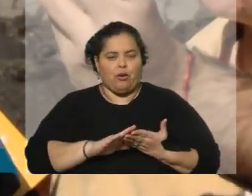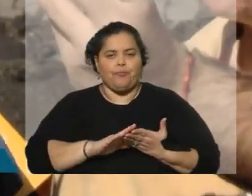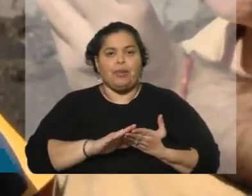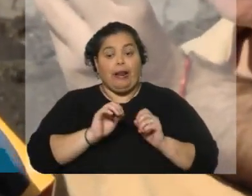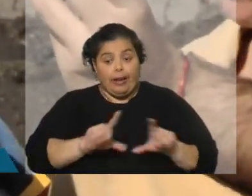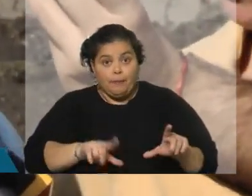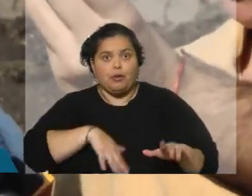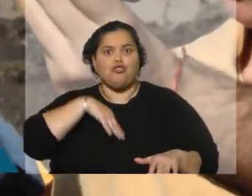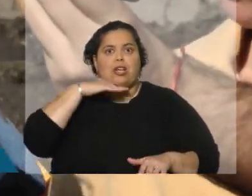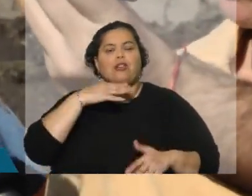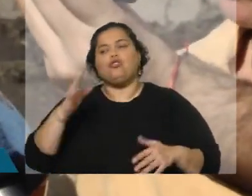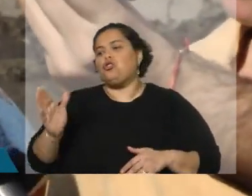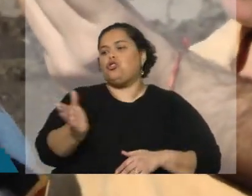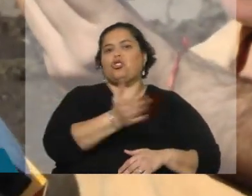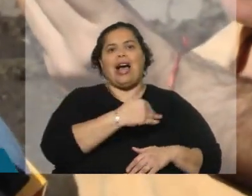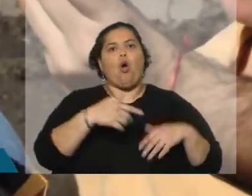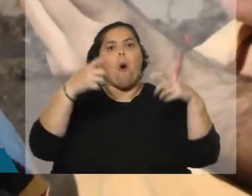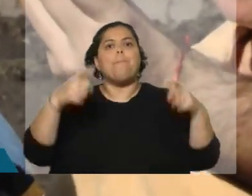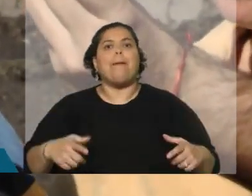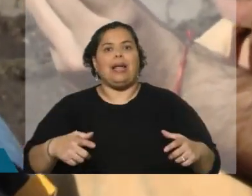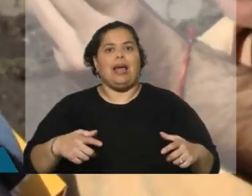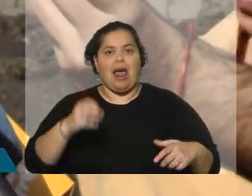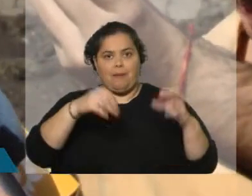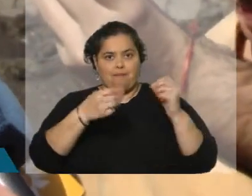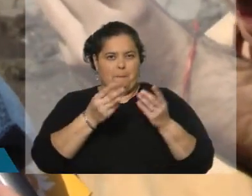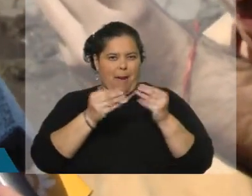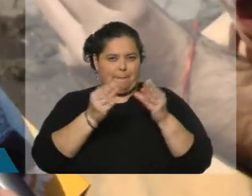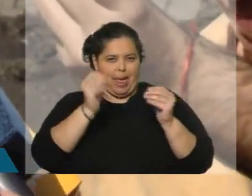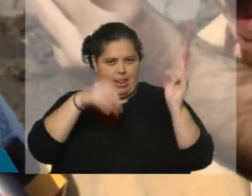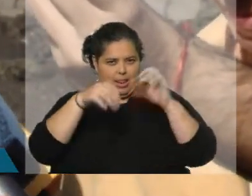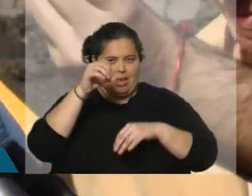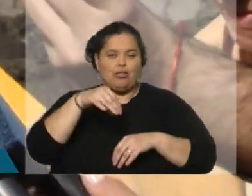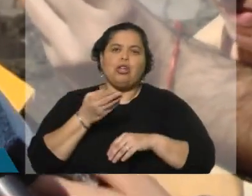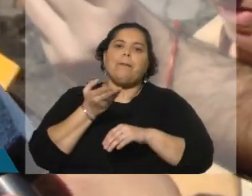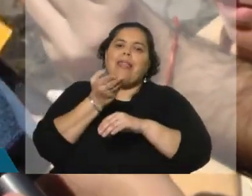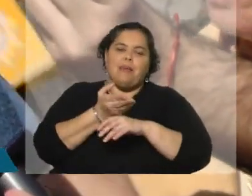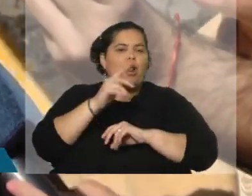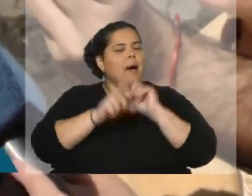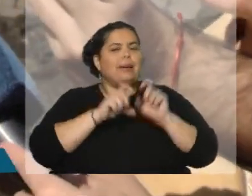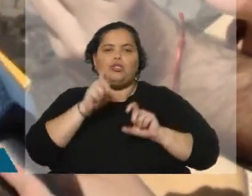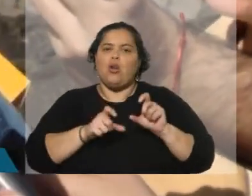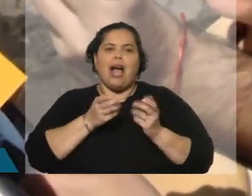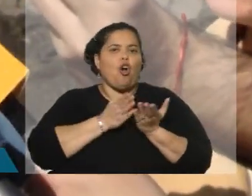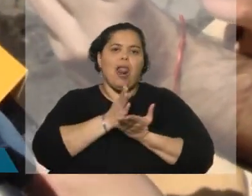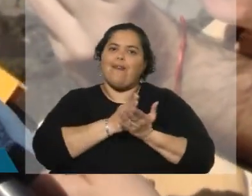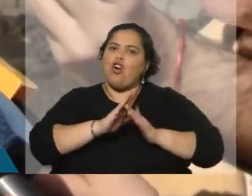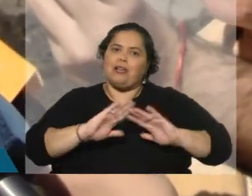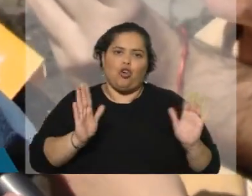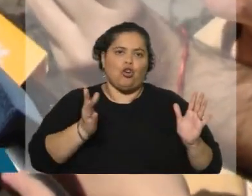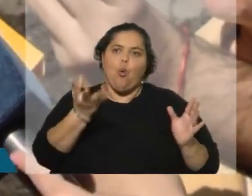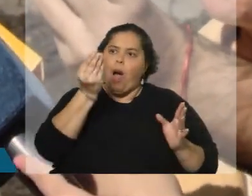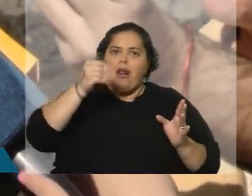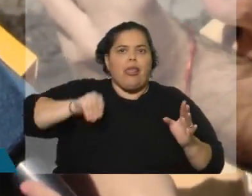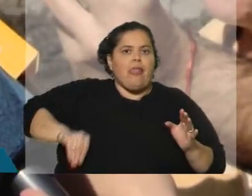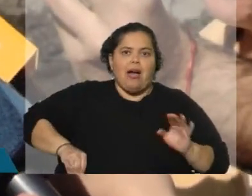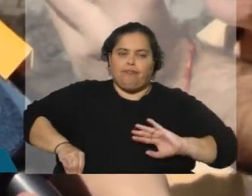las papeleras, ¿qué hacemos? Apelamos a la colaboración de la gente. En base a estudios que hemos hecho, nosotros tenemos